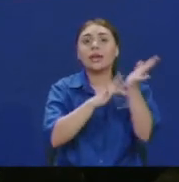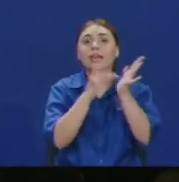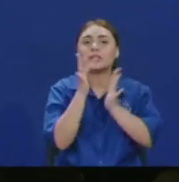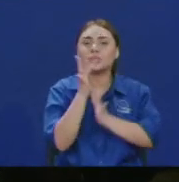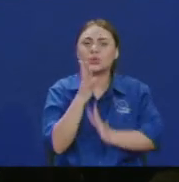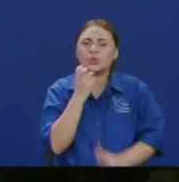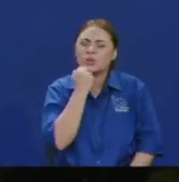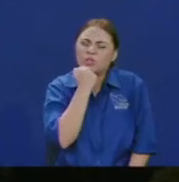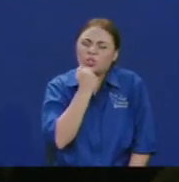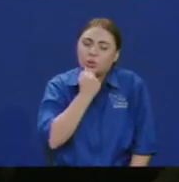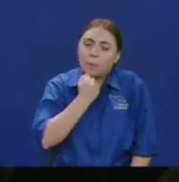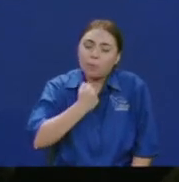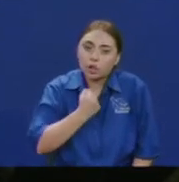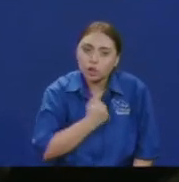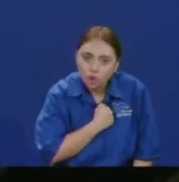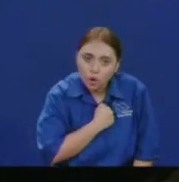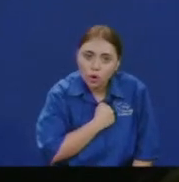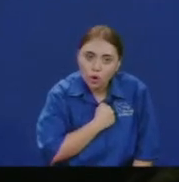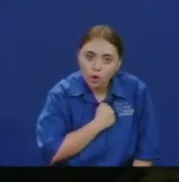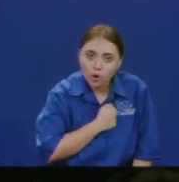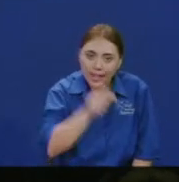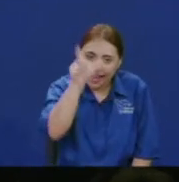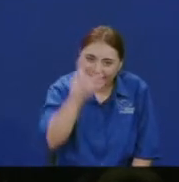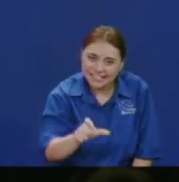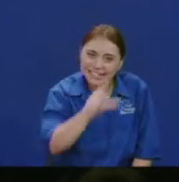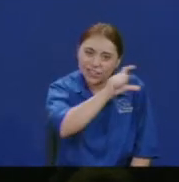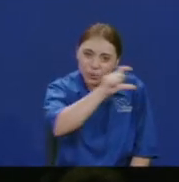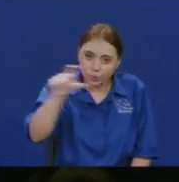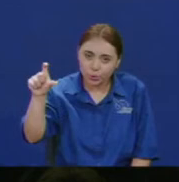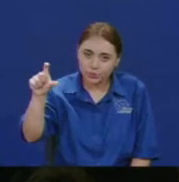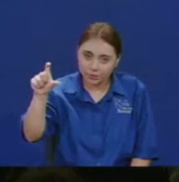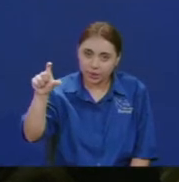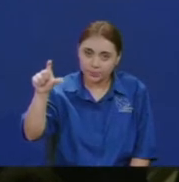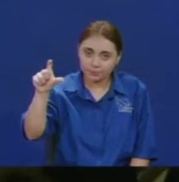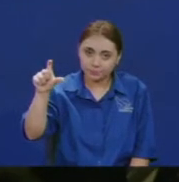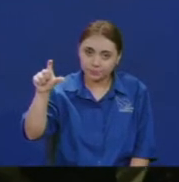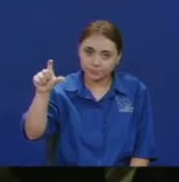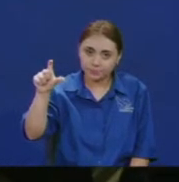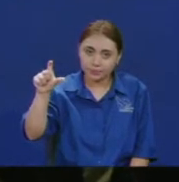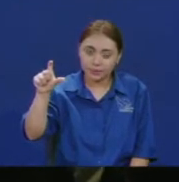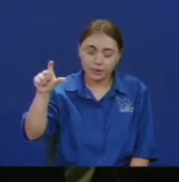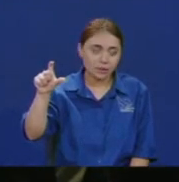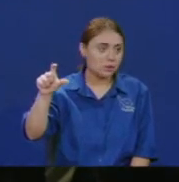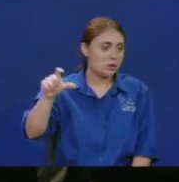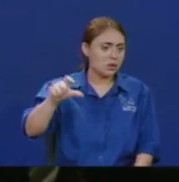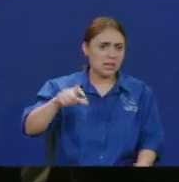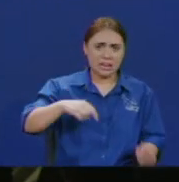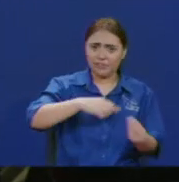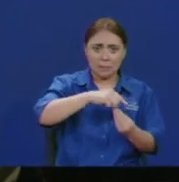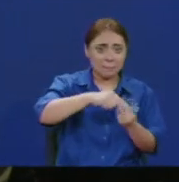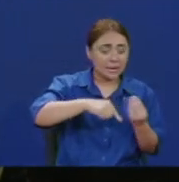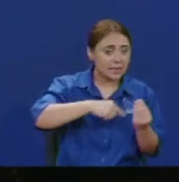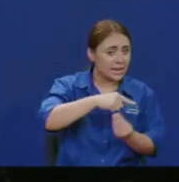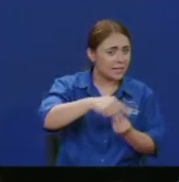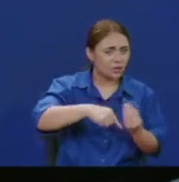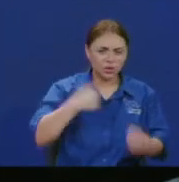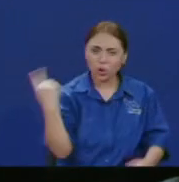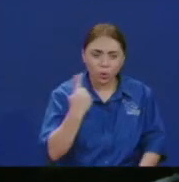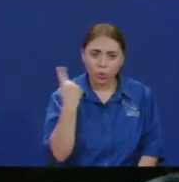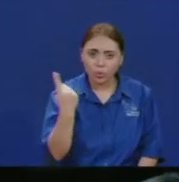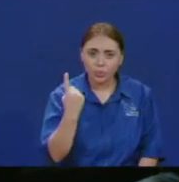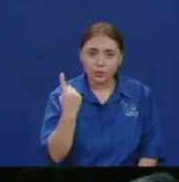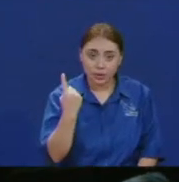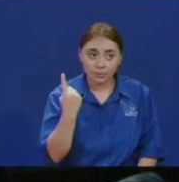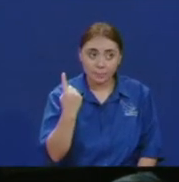respetamos y bendecimos a los que nos antecedieron, sus familias, pero nosotros no somos